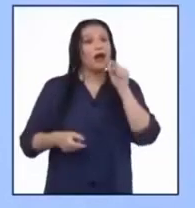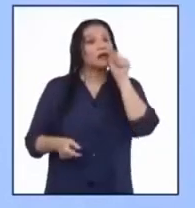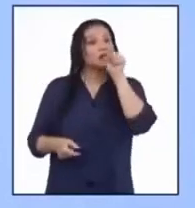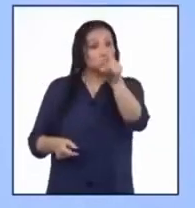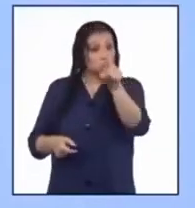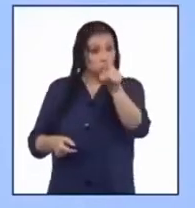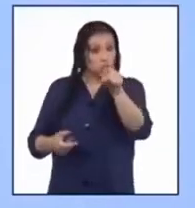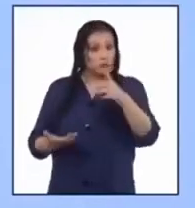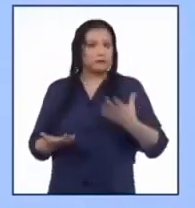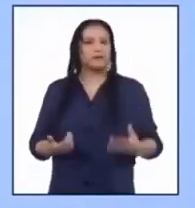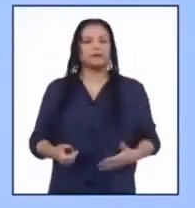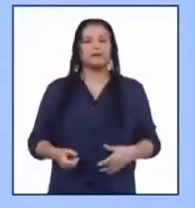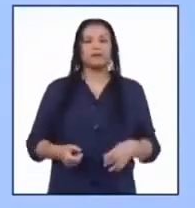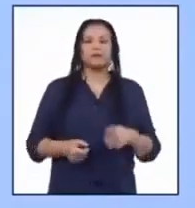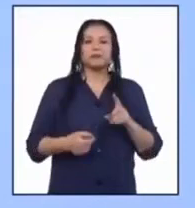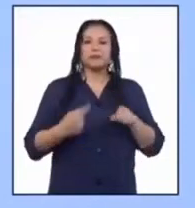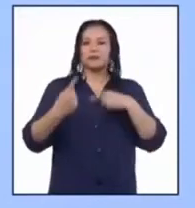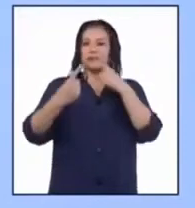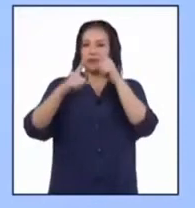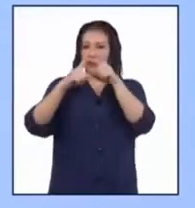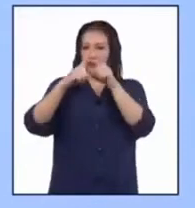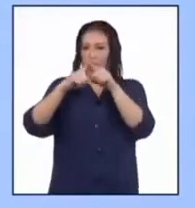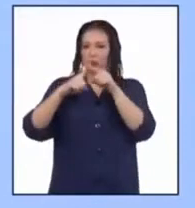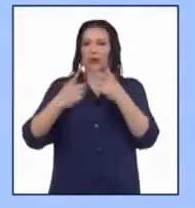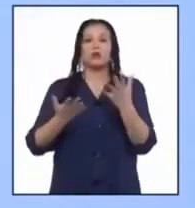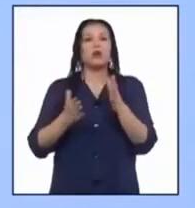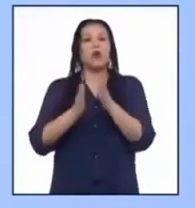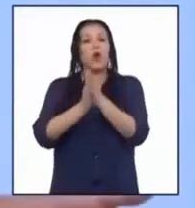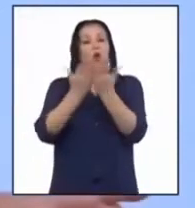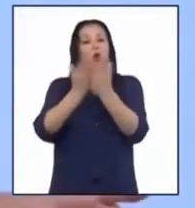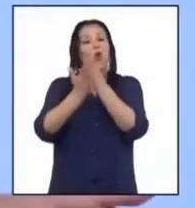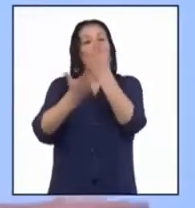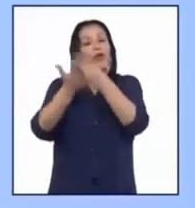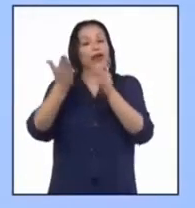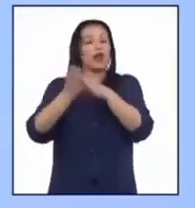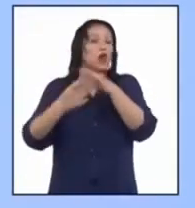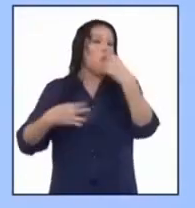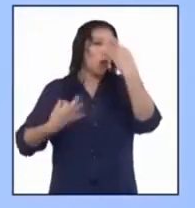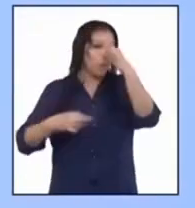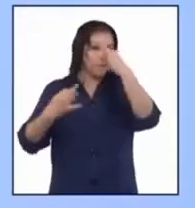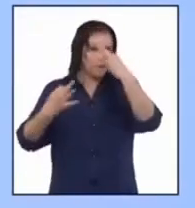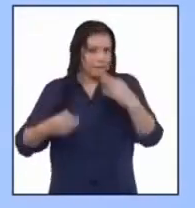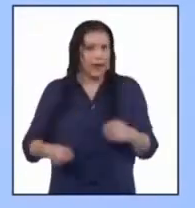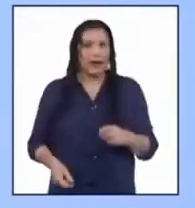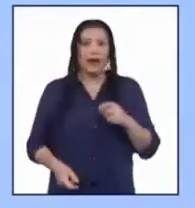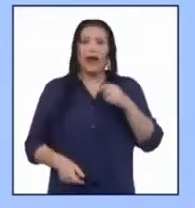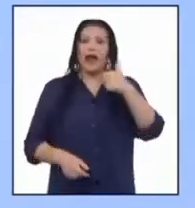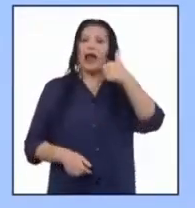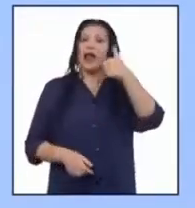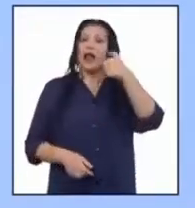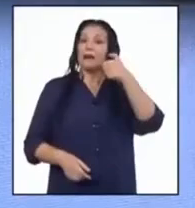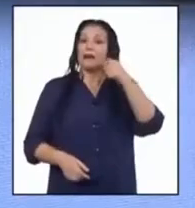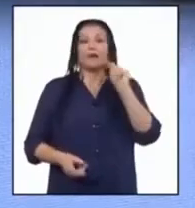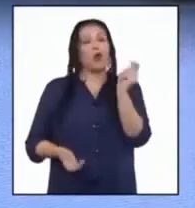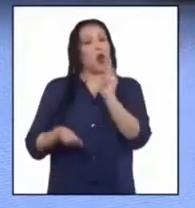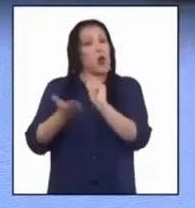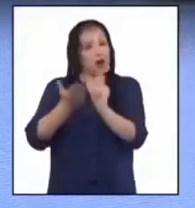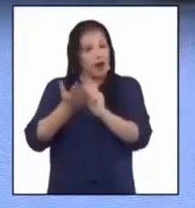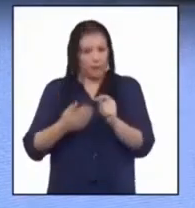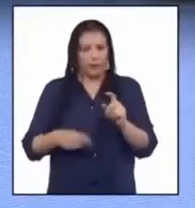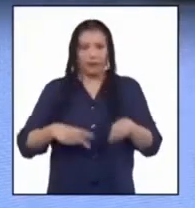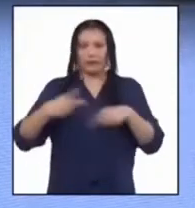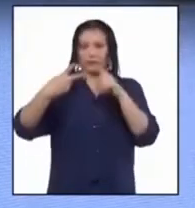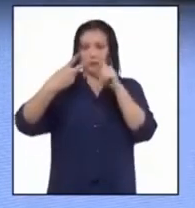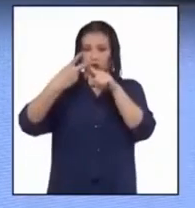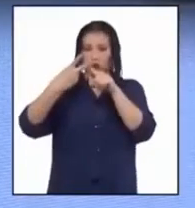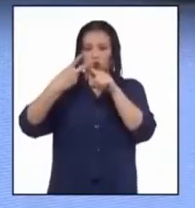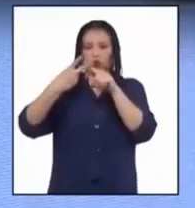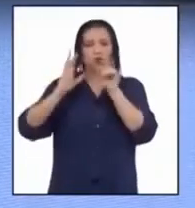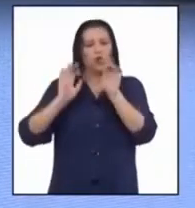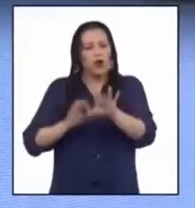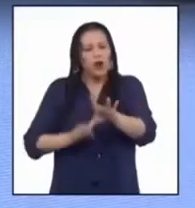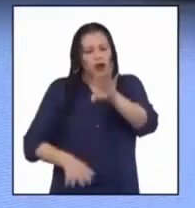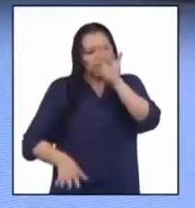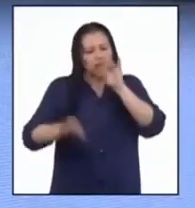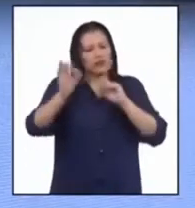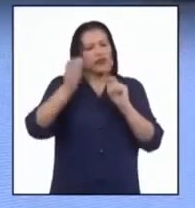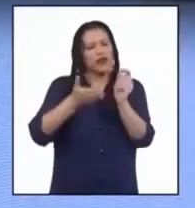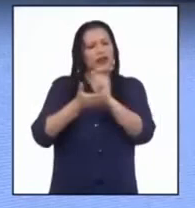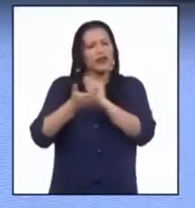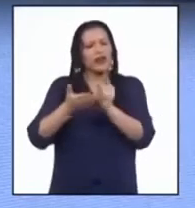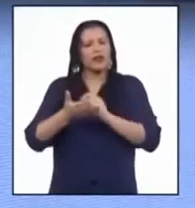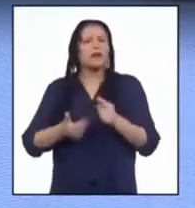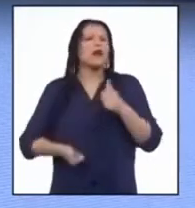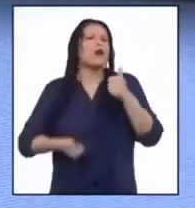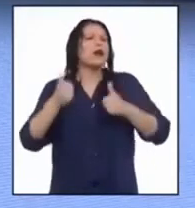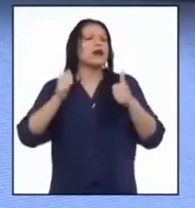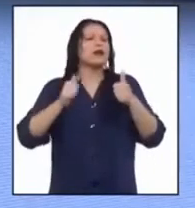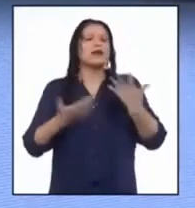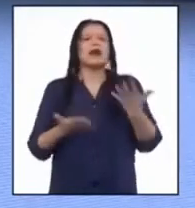ti. 1. Ten a la mano un cuaderno u hojas de papel y lapicero o lápiz. 2. Identifica y escribe las